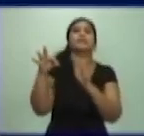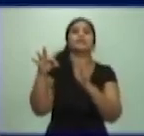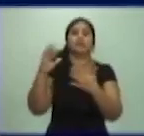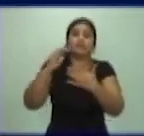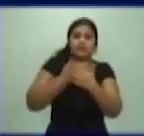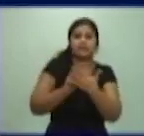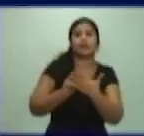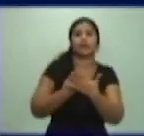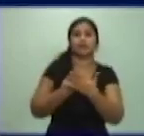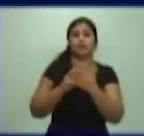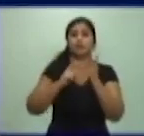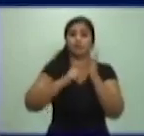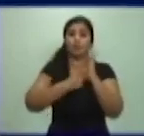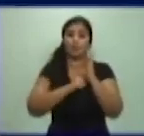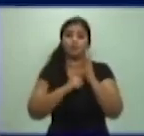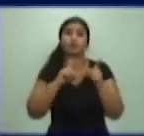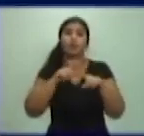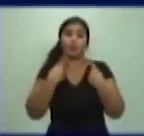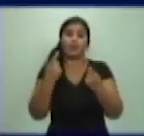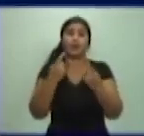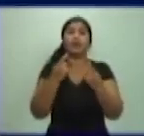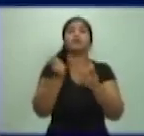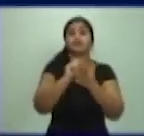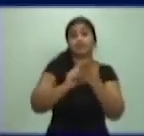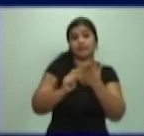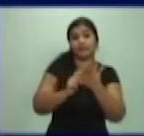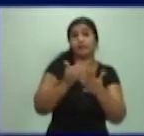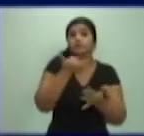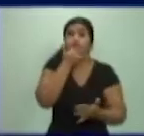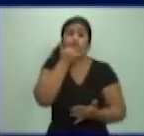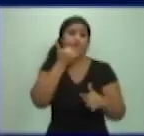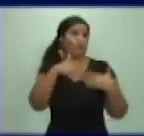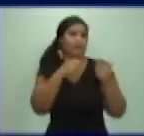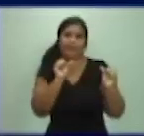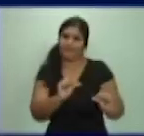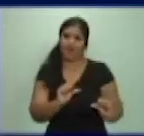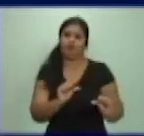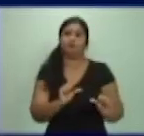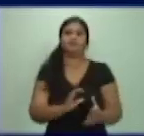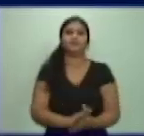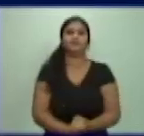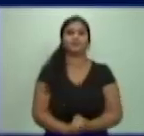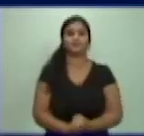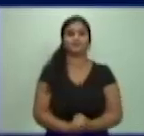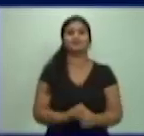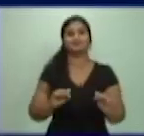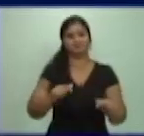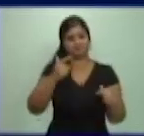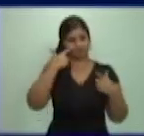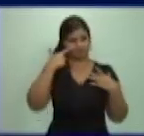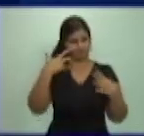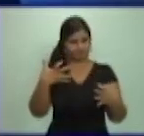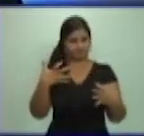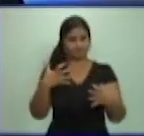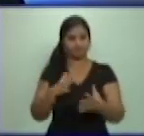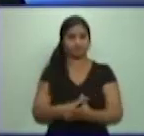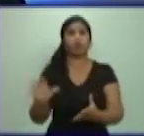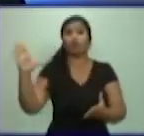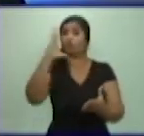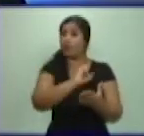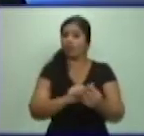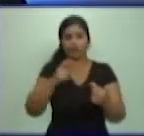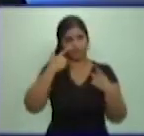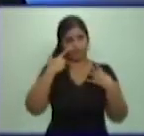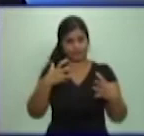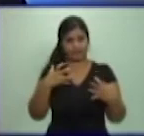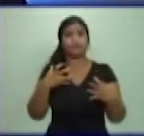otro ejercicio similar que mida la ortografía. Ahora bien, todo examen de